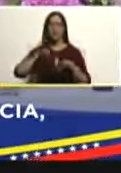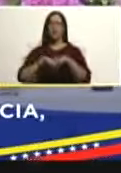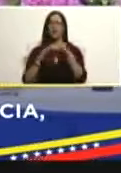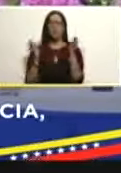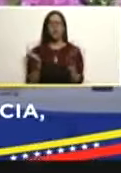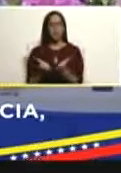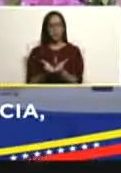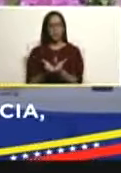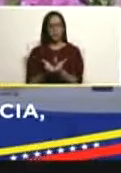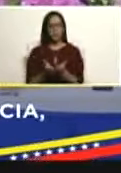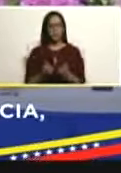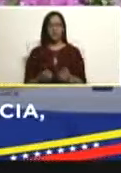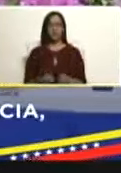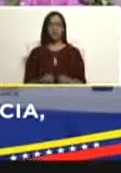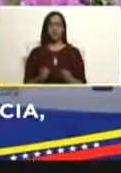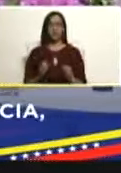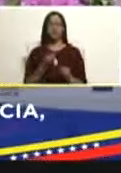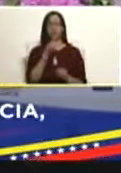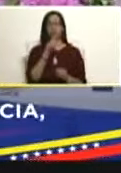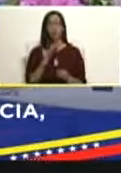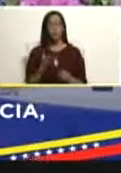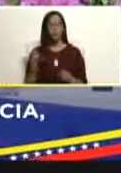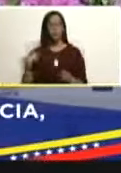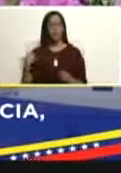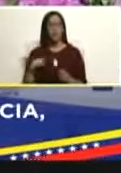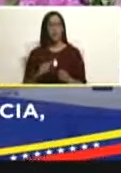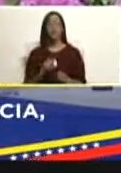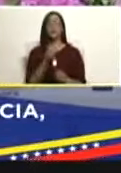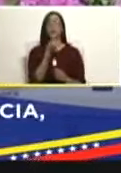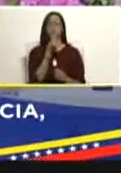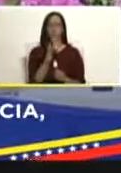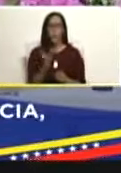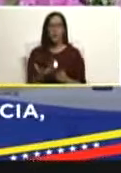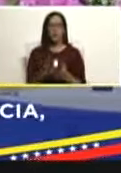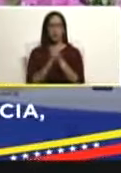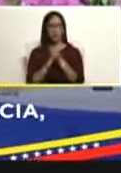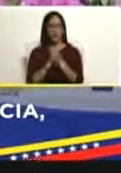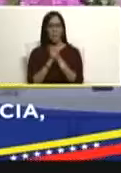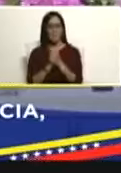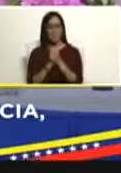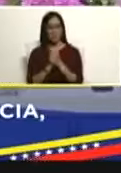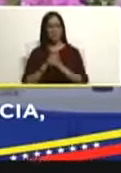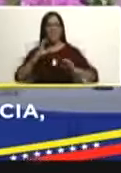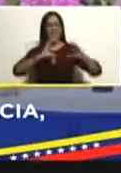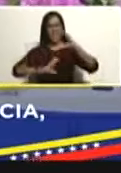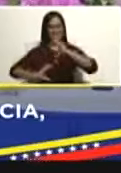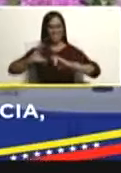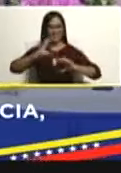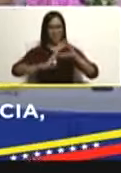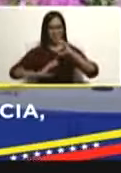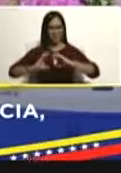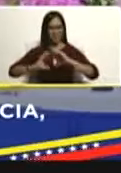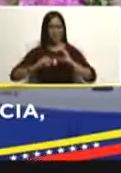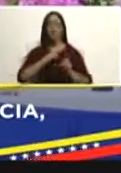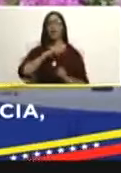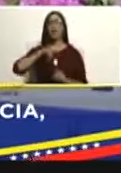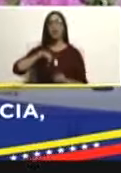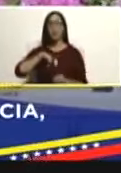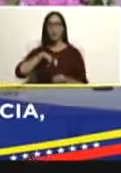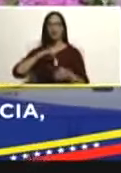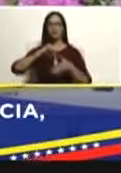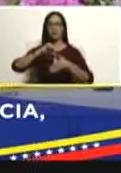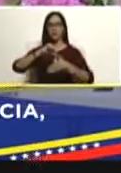mundo. Afortunadamente tenemos muy buenos amigos en las ciencias, en nuestro